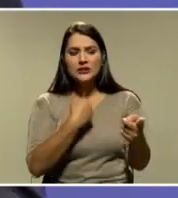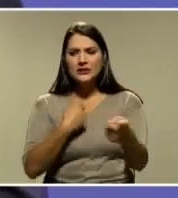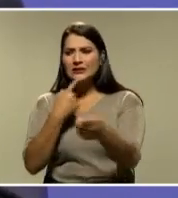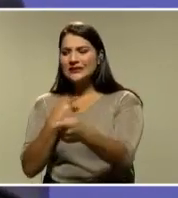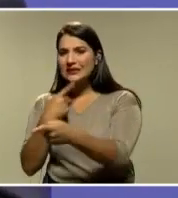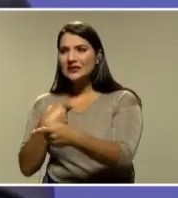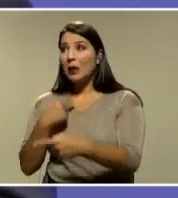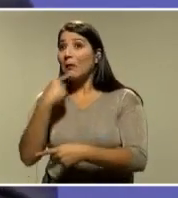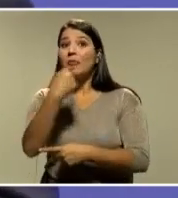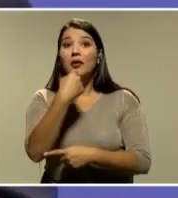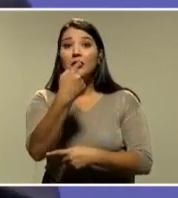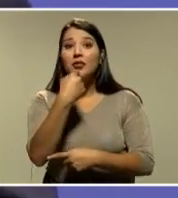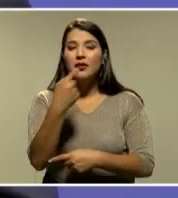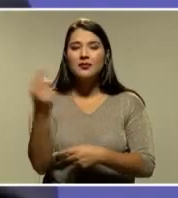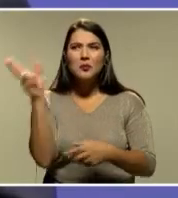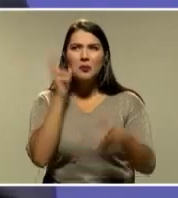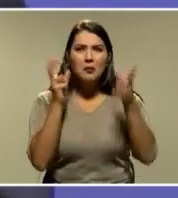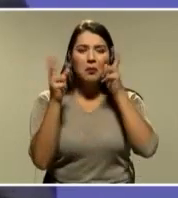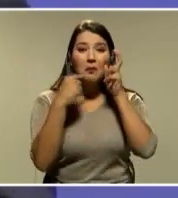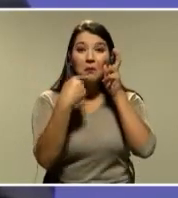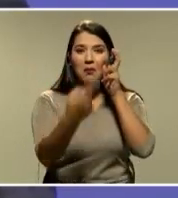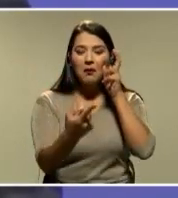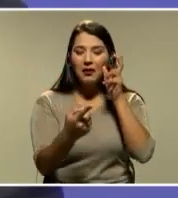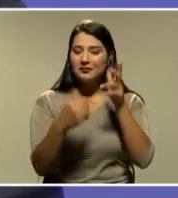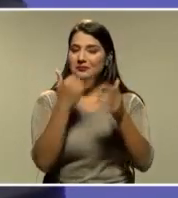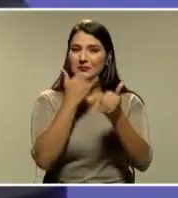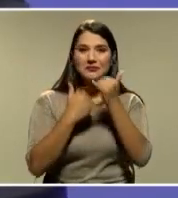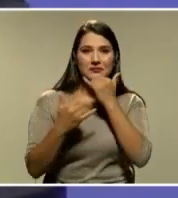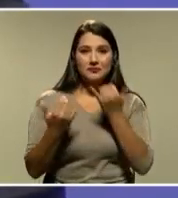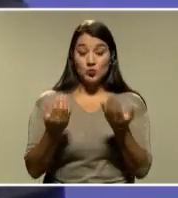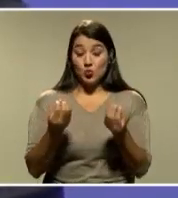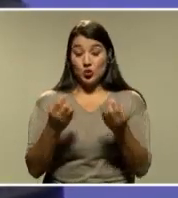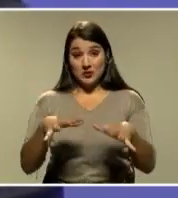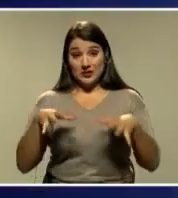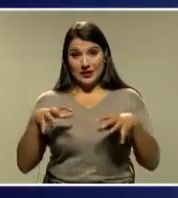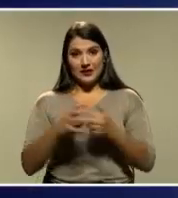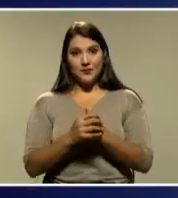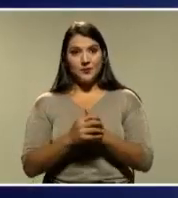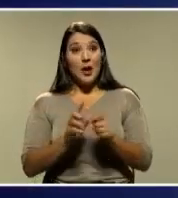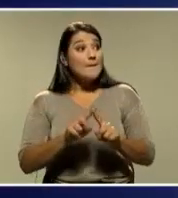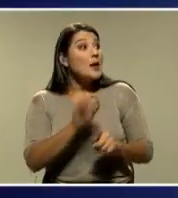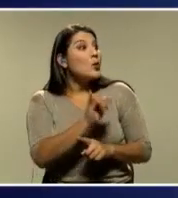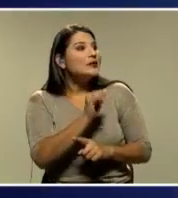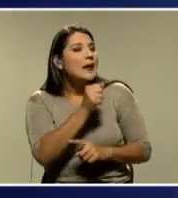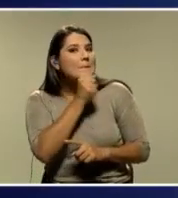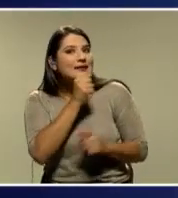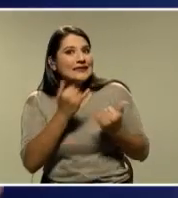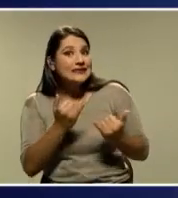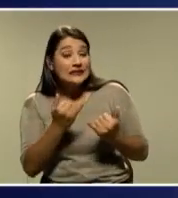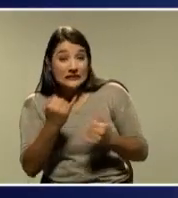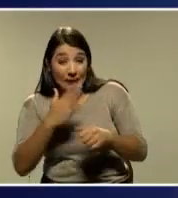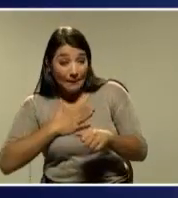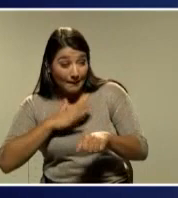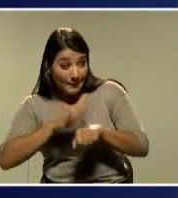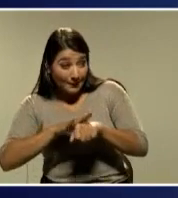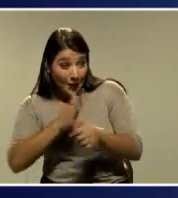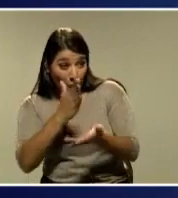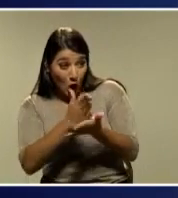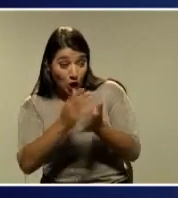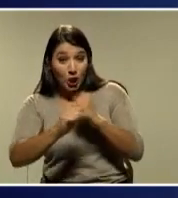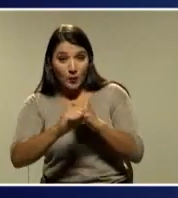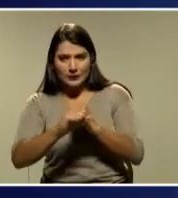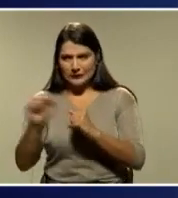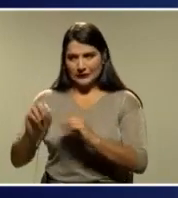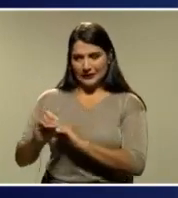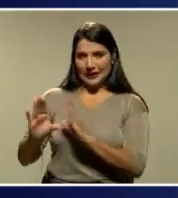Entonces, todas esas cosas las vive uno y son muy, muy tensas. Pero es el periodismo vivo. Si me permite, hacemos un corte